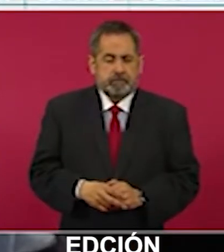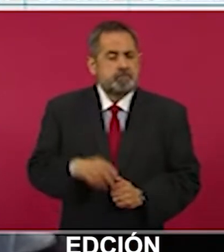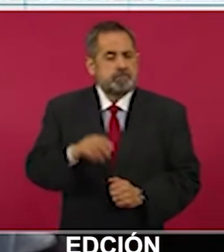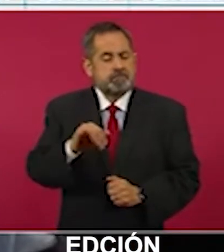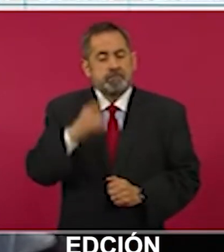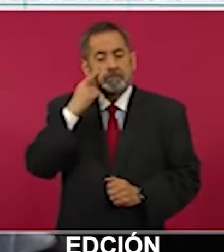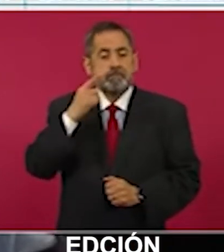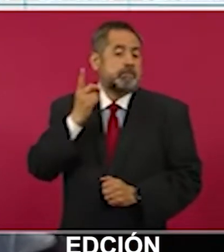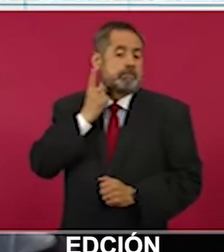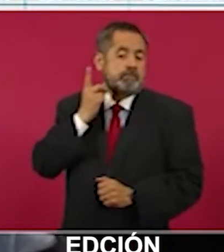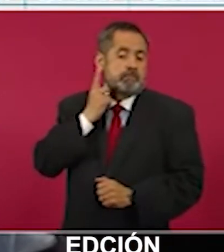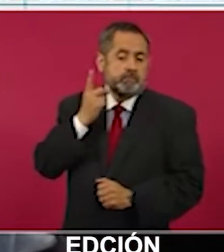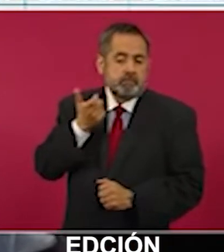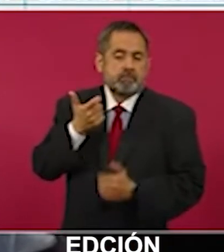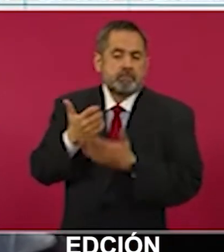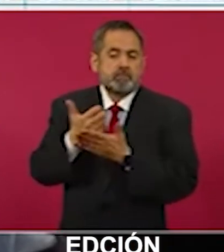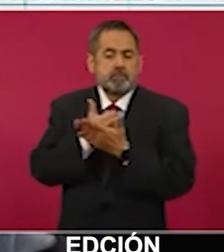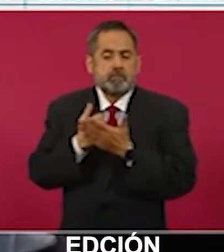Diputado.